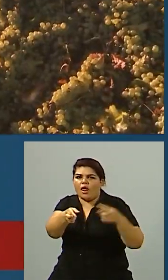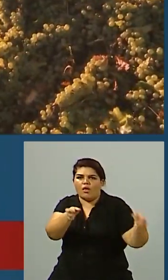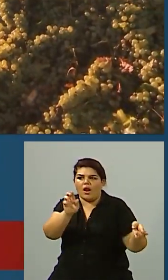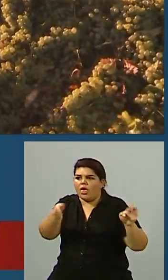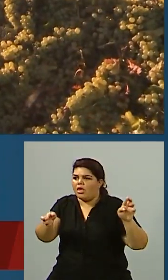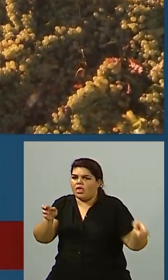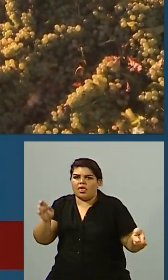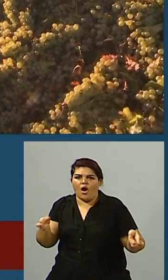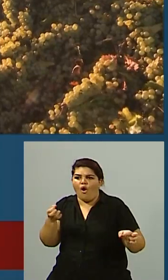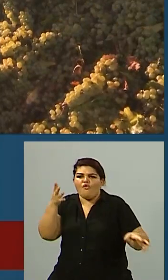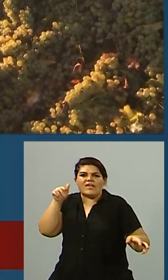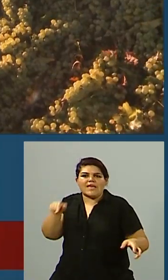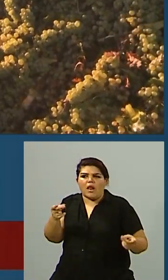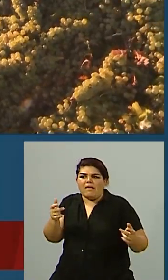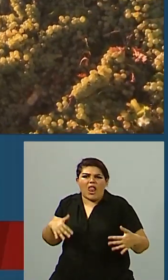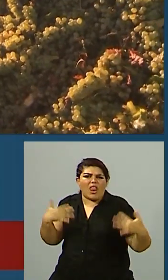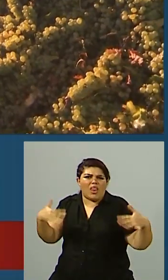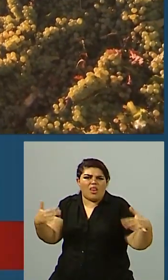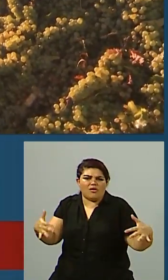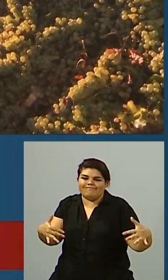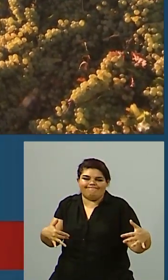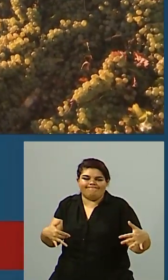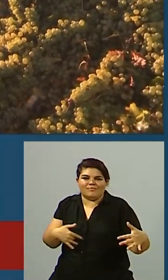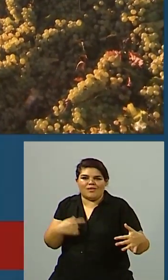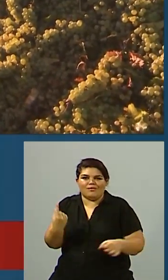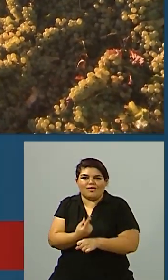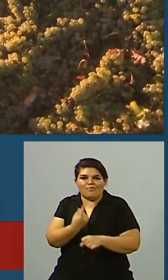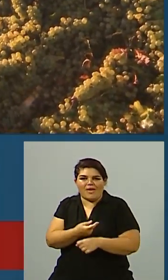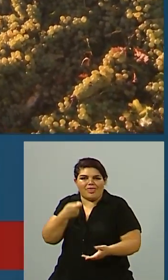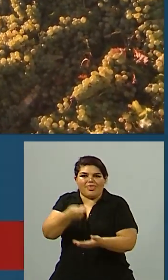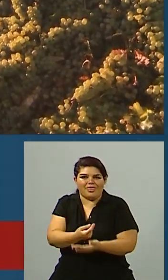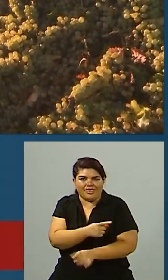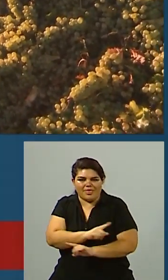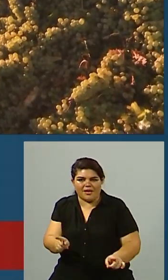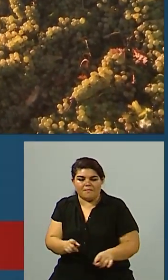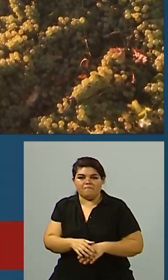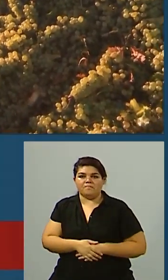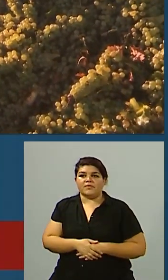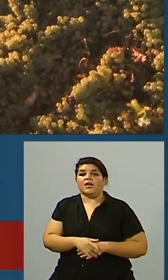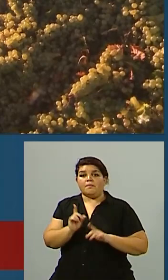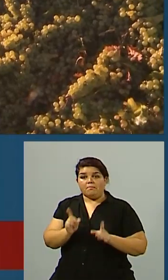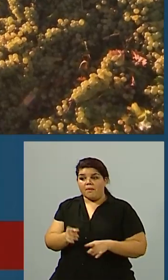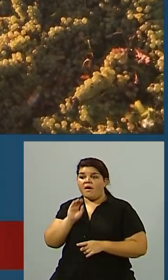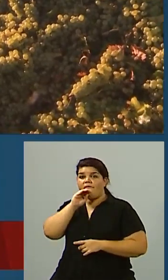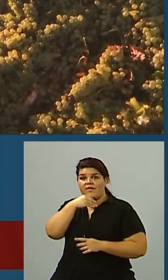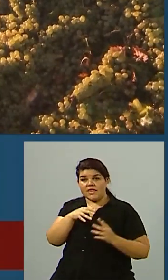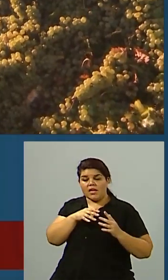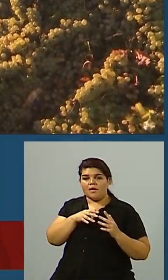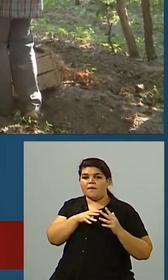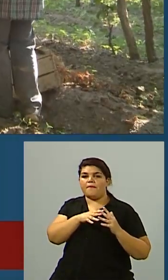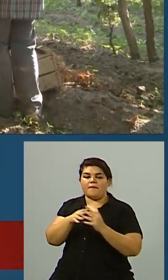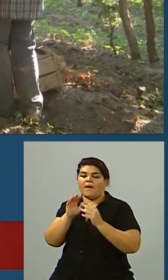cualquier economía regional, más aún como en el caso de la vitivinicultura, que si bien tiene un mercado interno importante, también